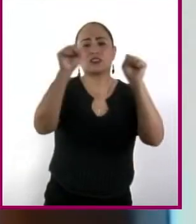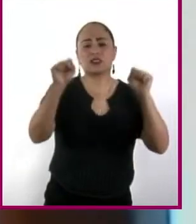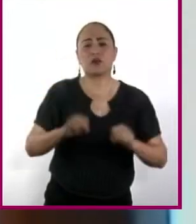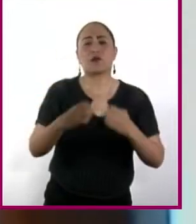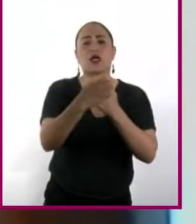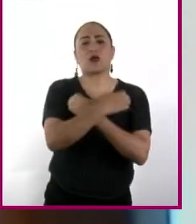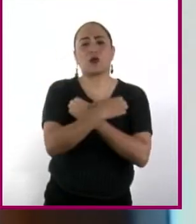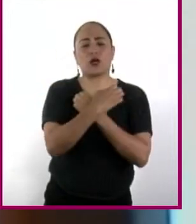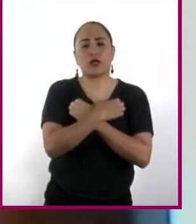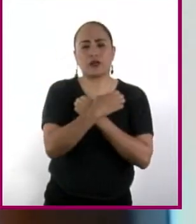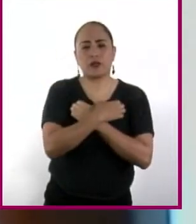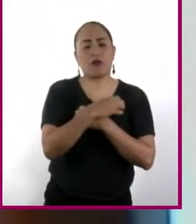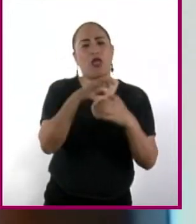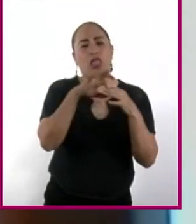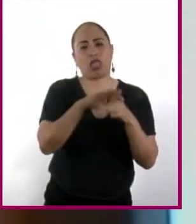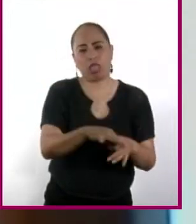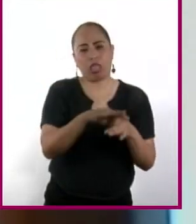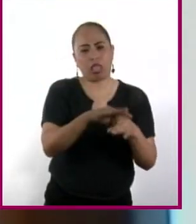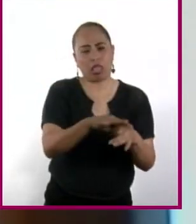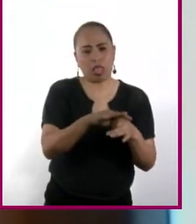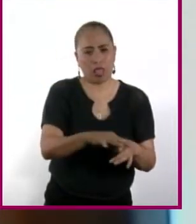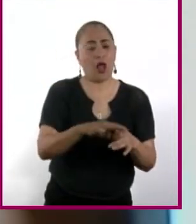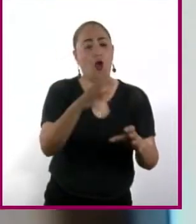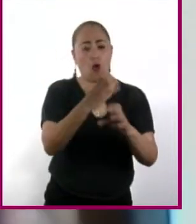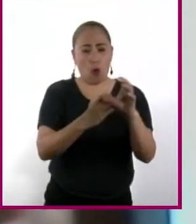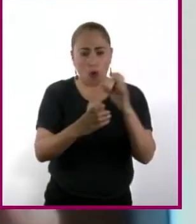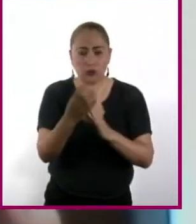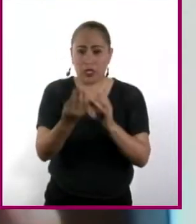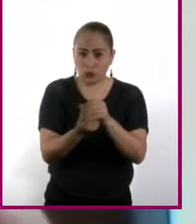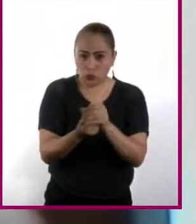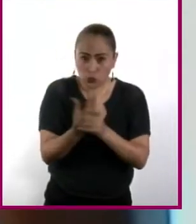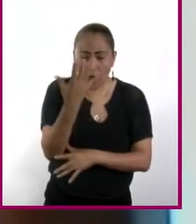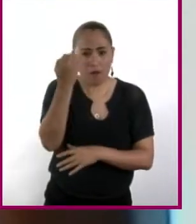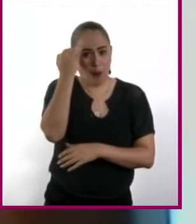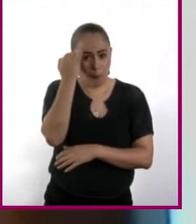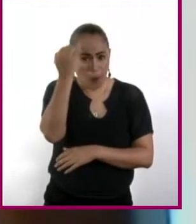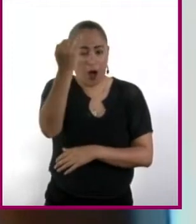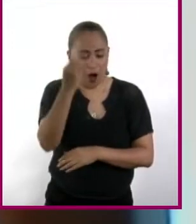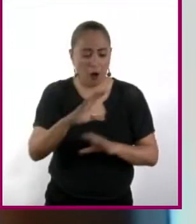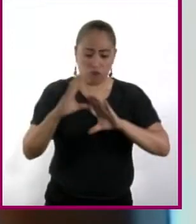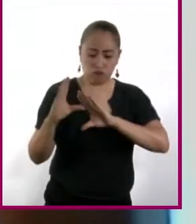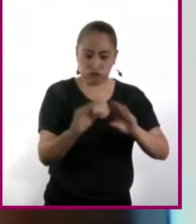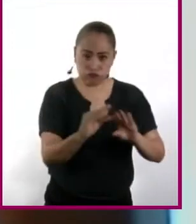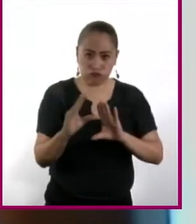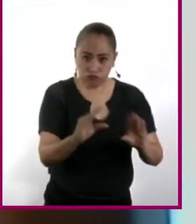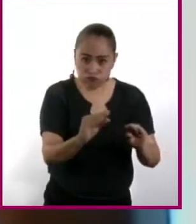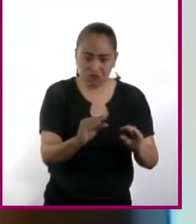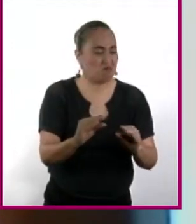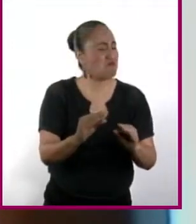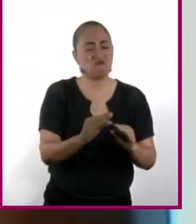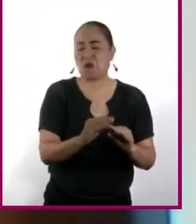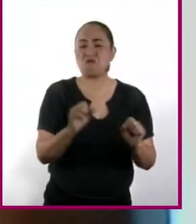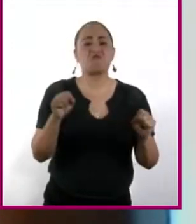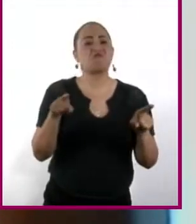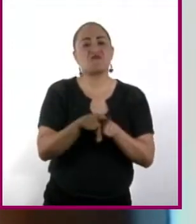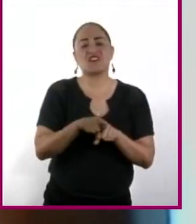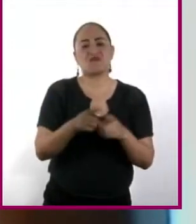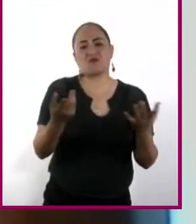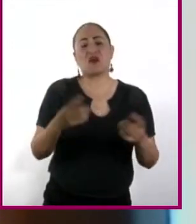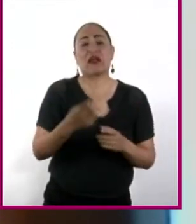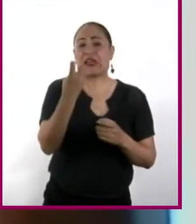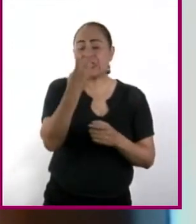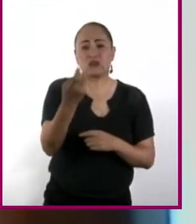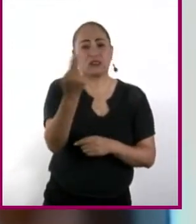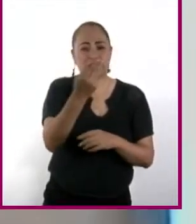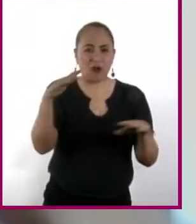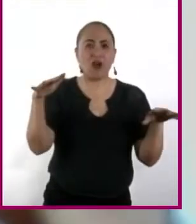dependencia, no crea innovación, no crea creatividad. Entonces tenemos que cambiar, ya no tenemos que aprender